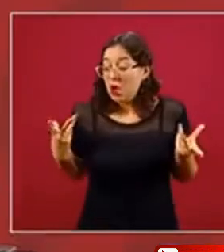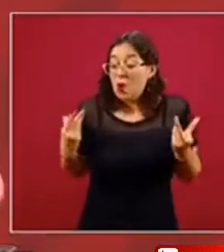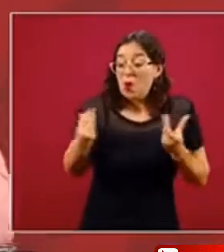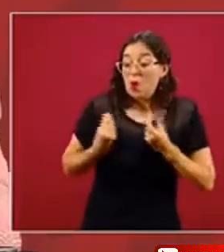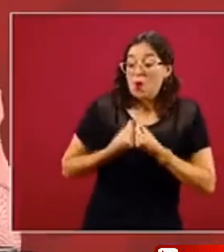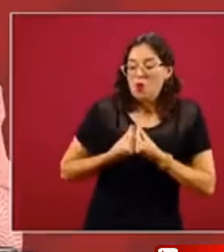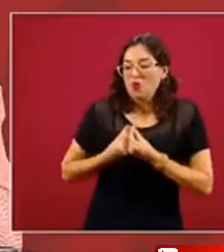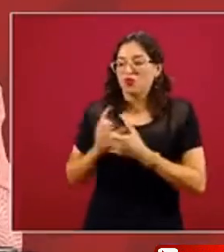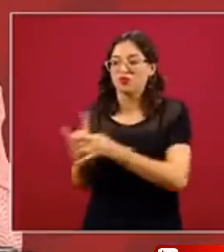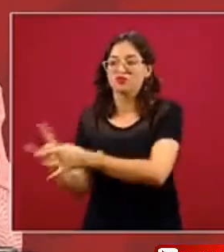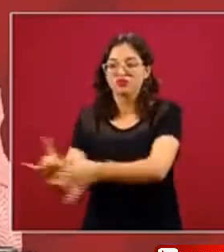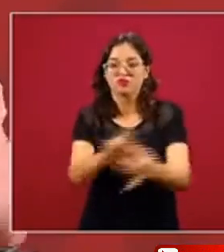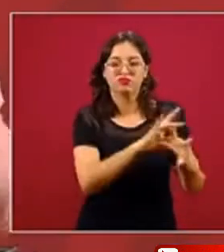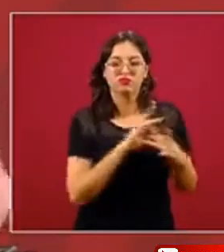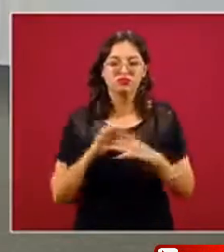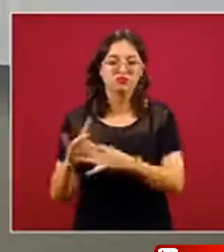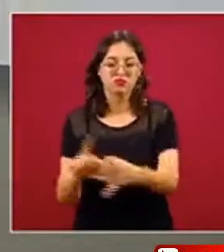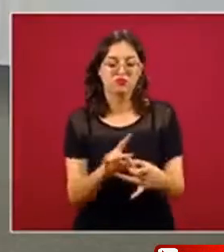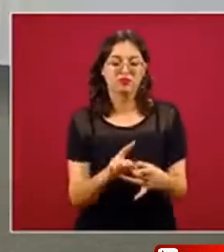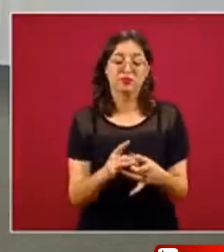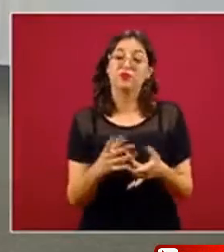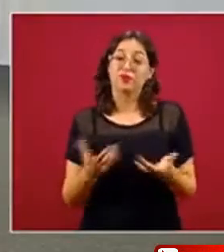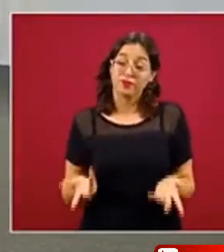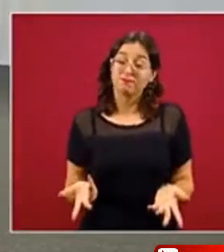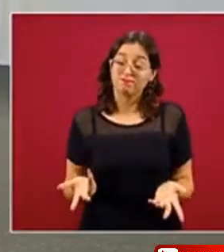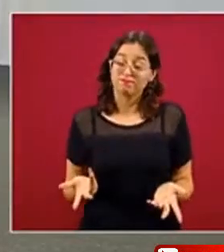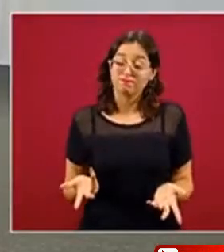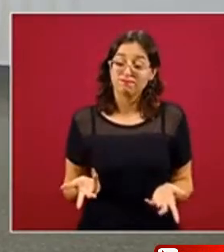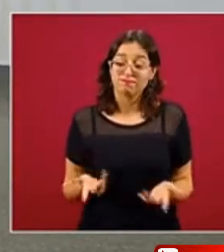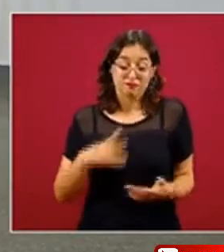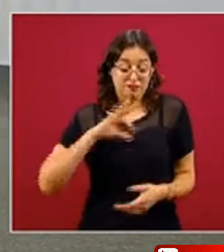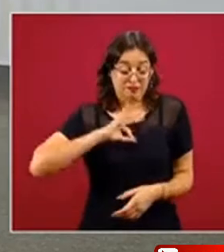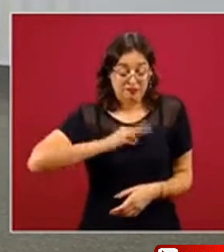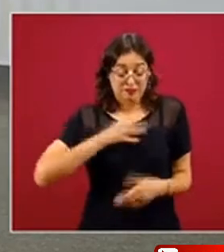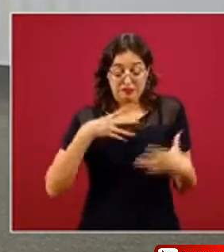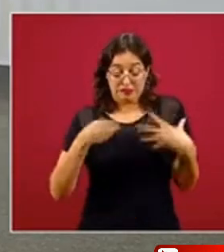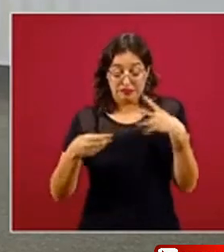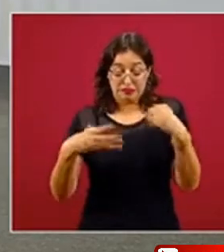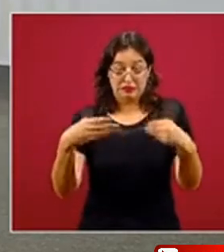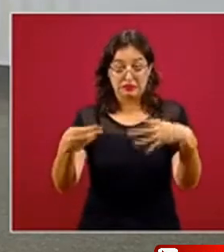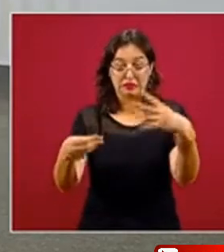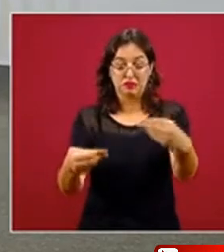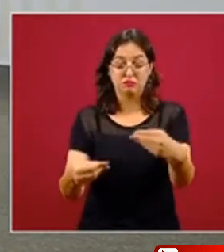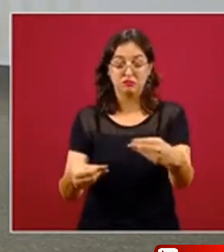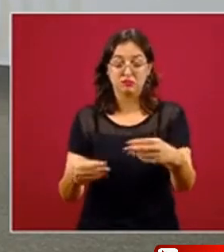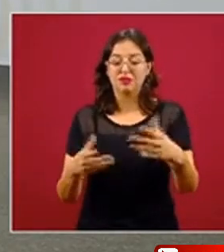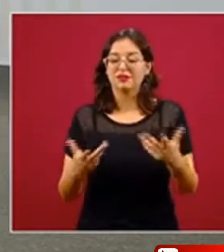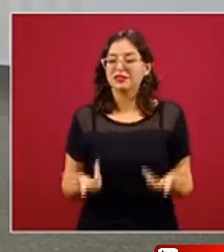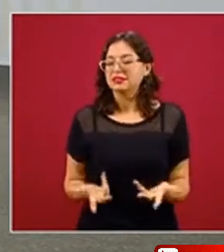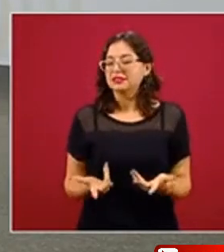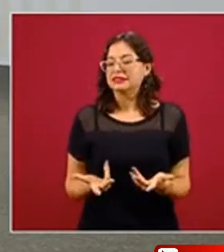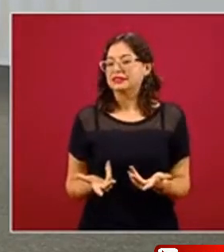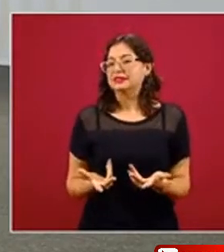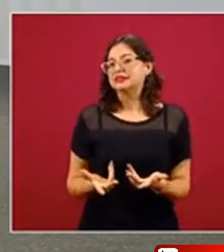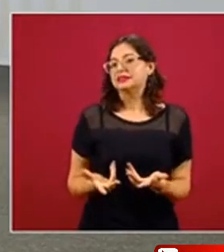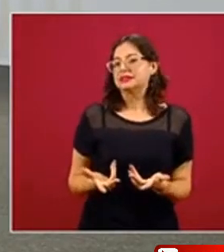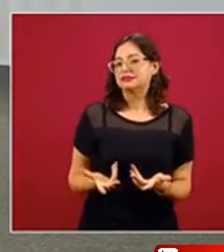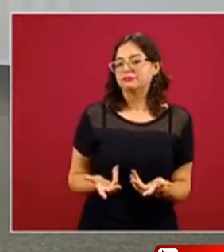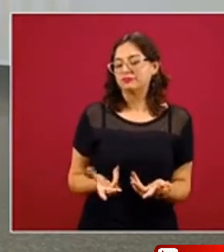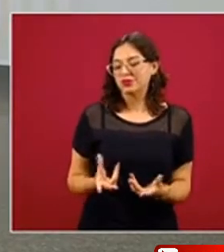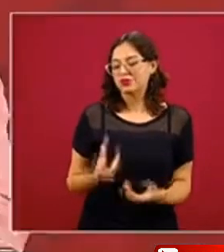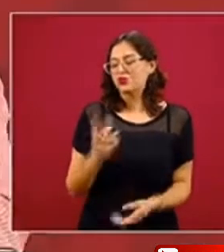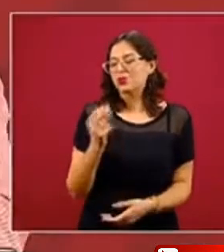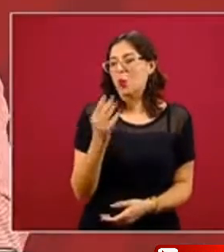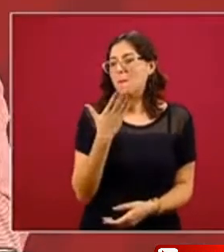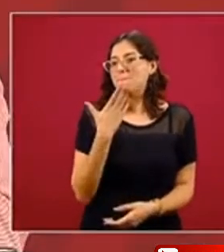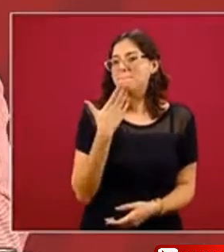las instituciones. Colaboración. En una epidemia como esta no es conveniente, así lo hemos